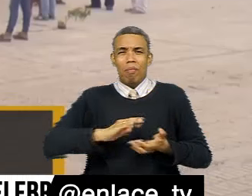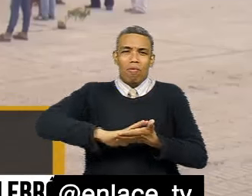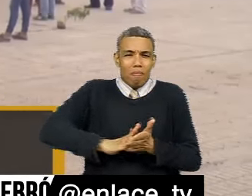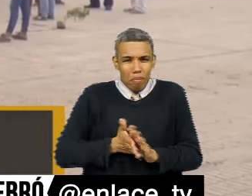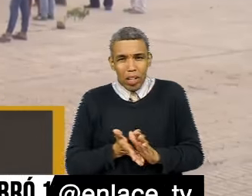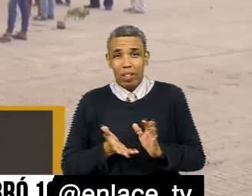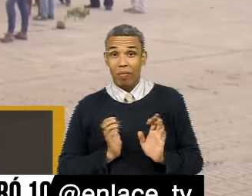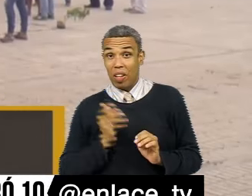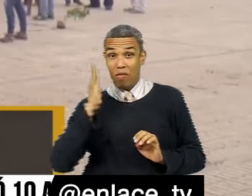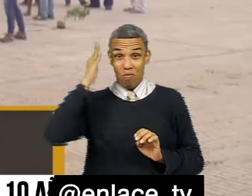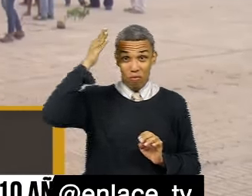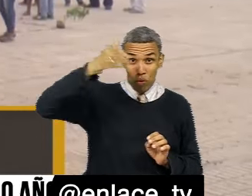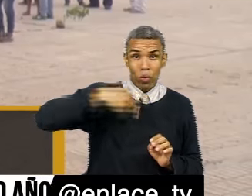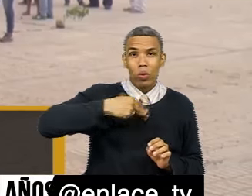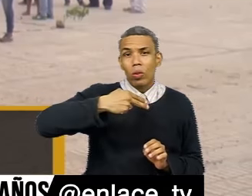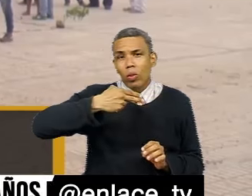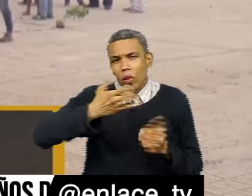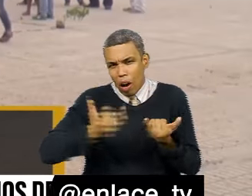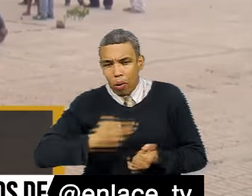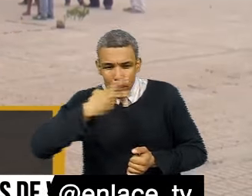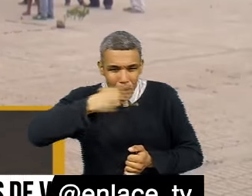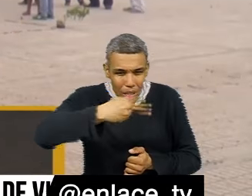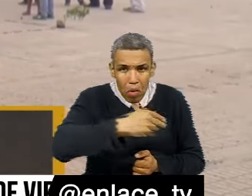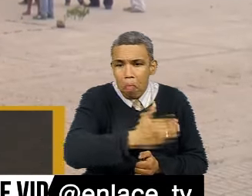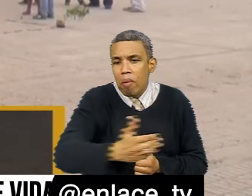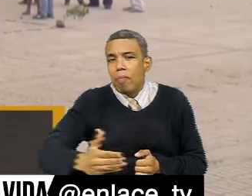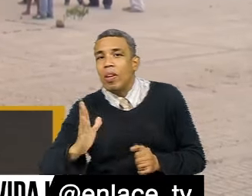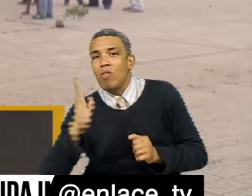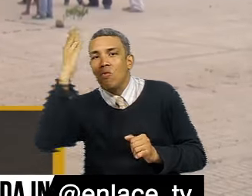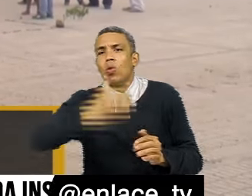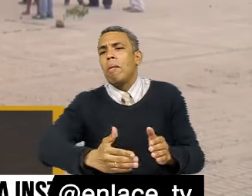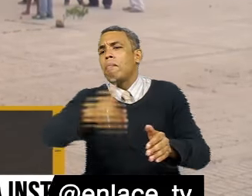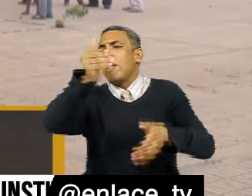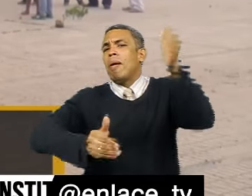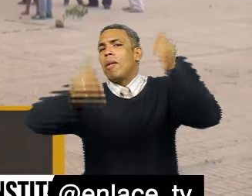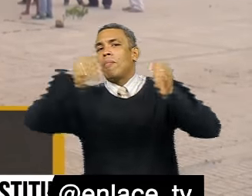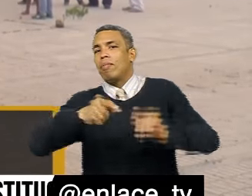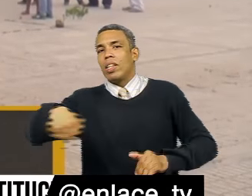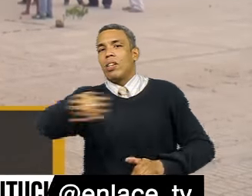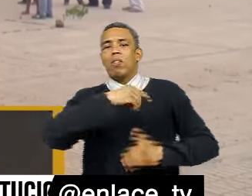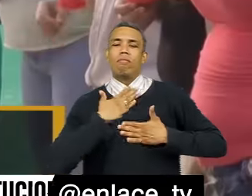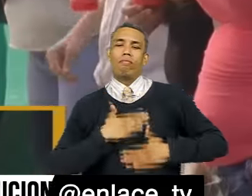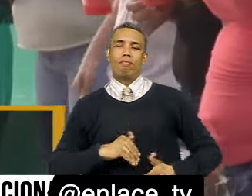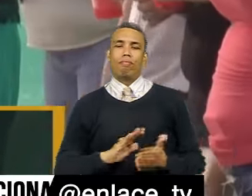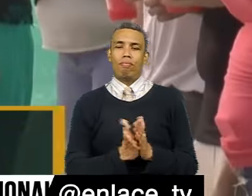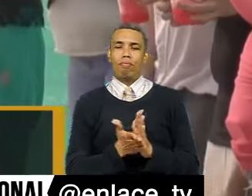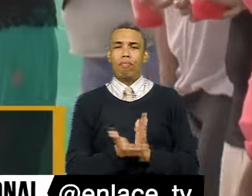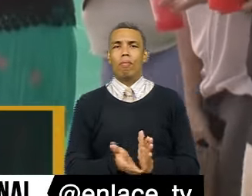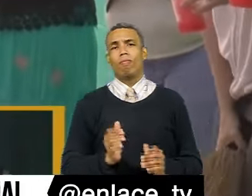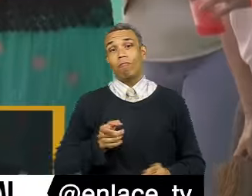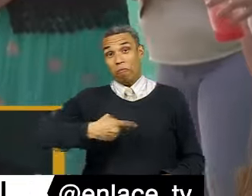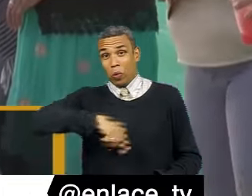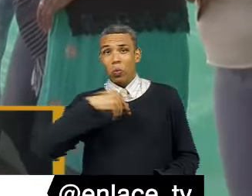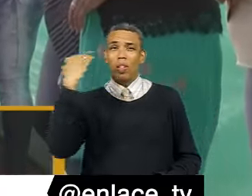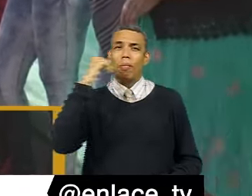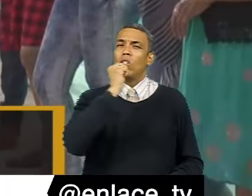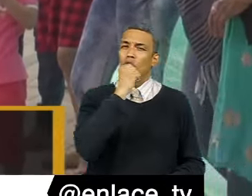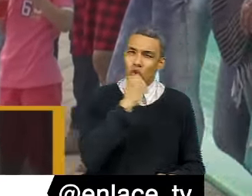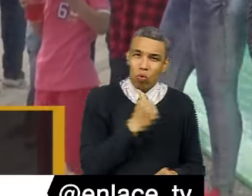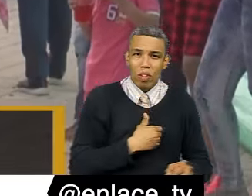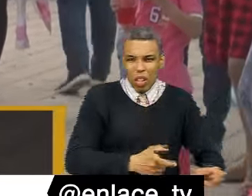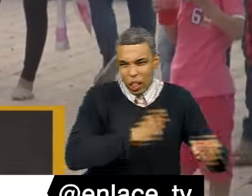Sabemos la crudeza de la guerra y quienes hemos vivido no podemos dar la espalda a este momento.